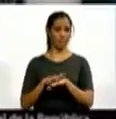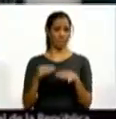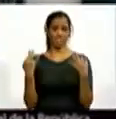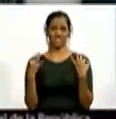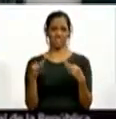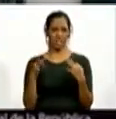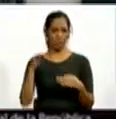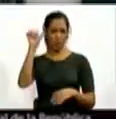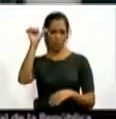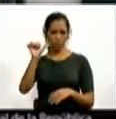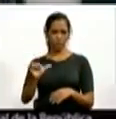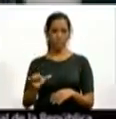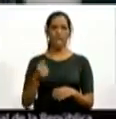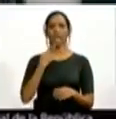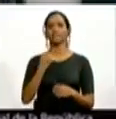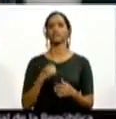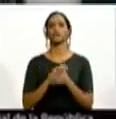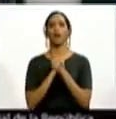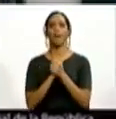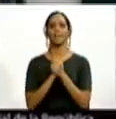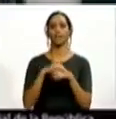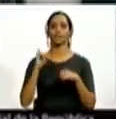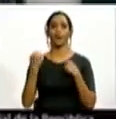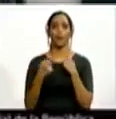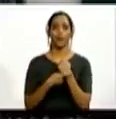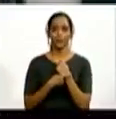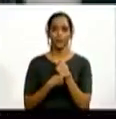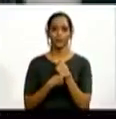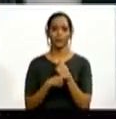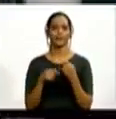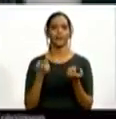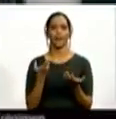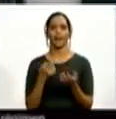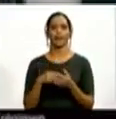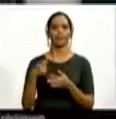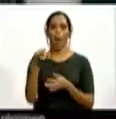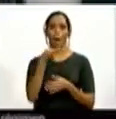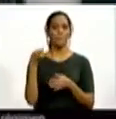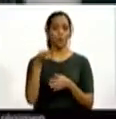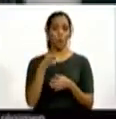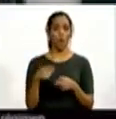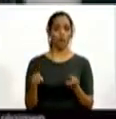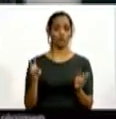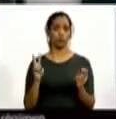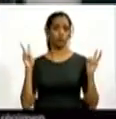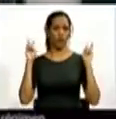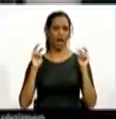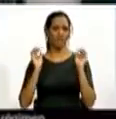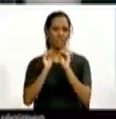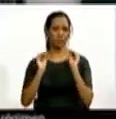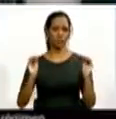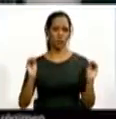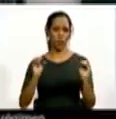expectativa, esos que dicen que son amigos de Guaidó y que andan tras los guisos